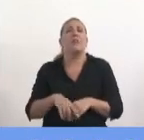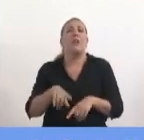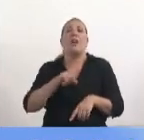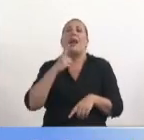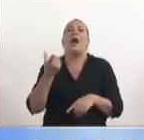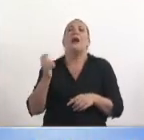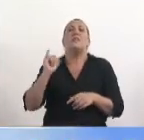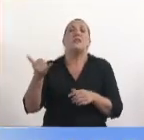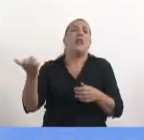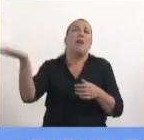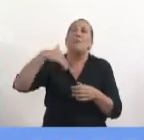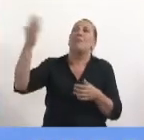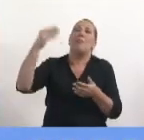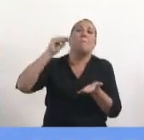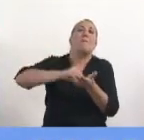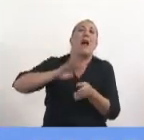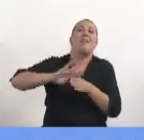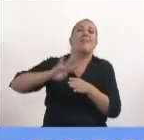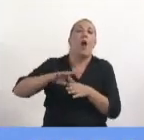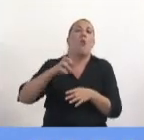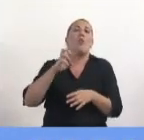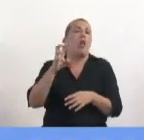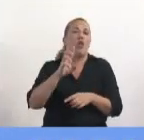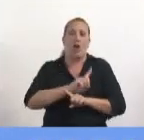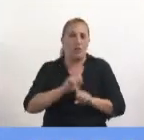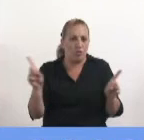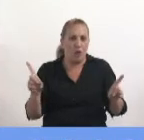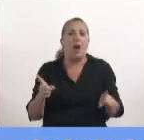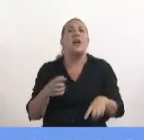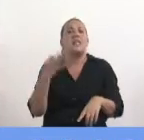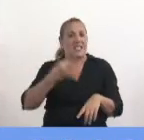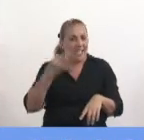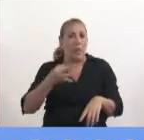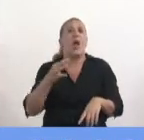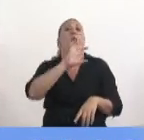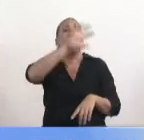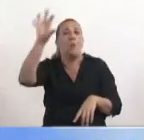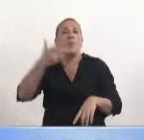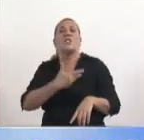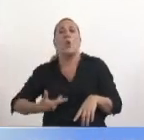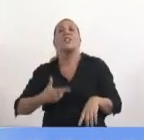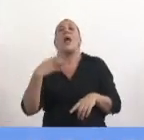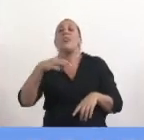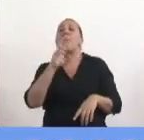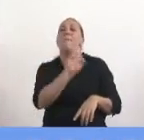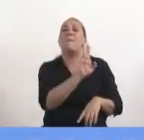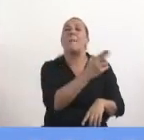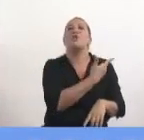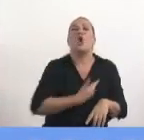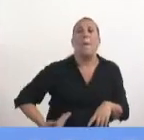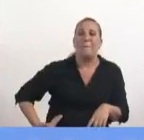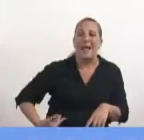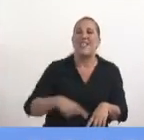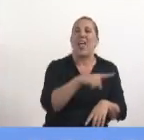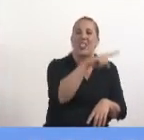en dólares. Está bien que le pidan las provincias autorización al gobierno nacional para endeudarse en dólares y por